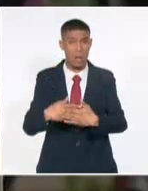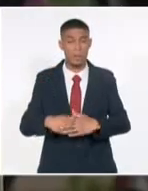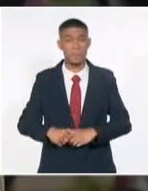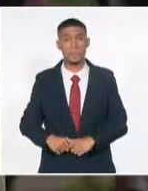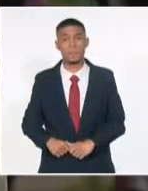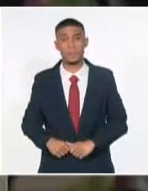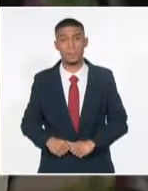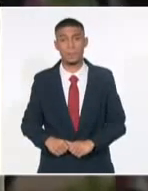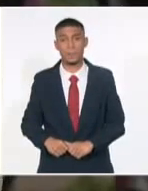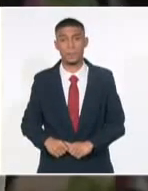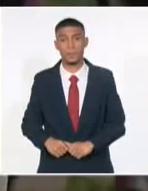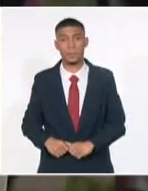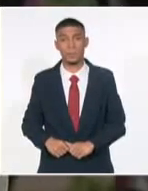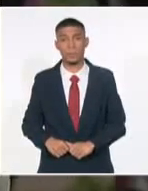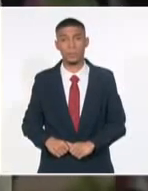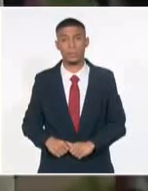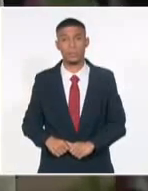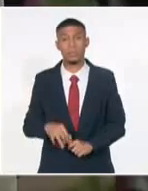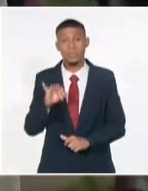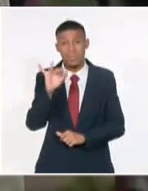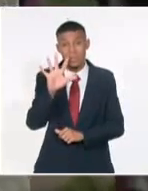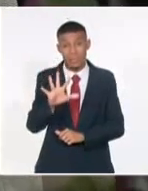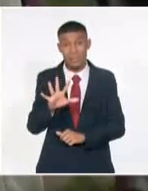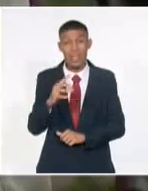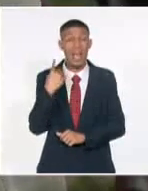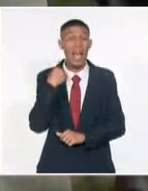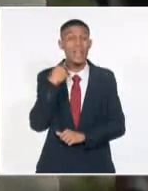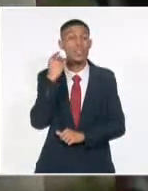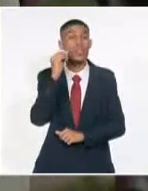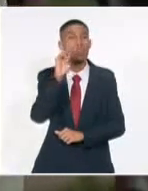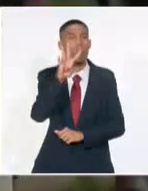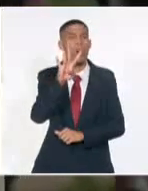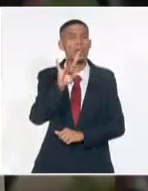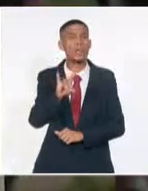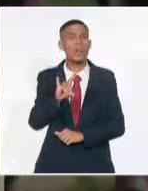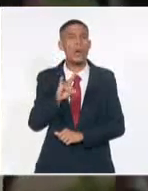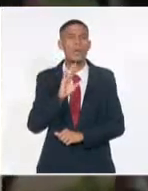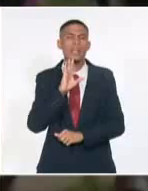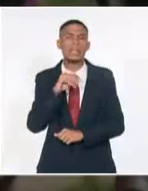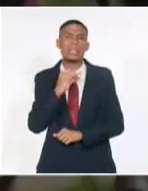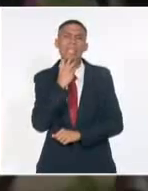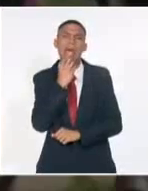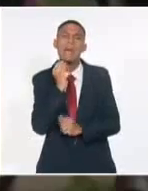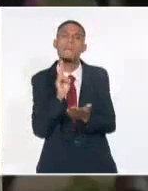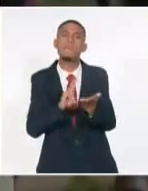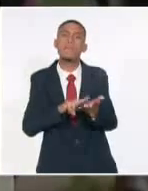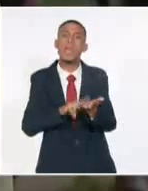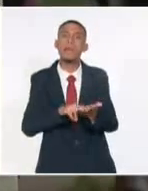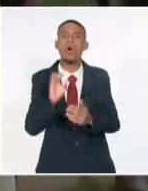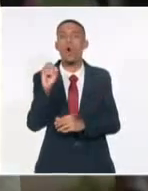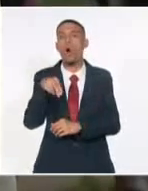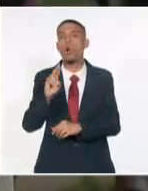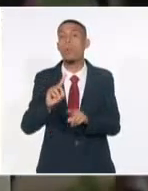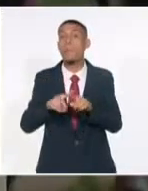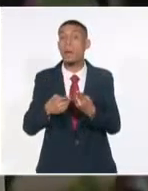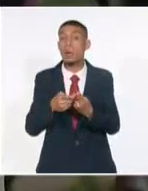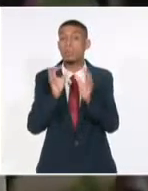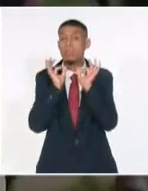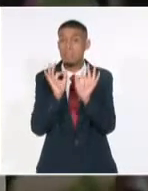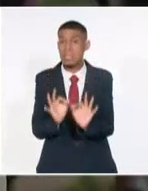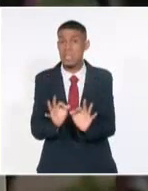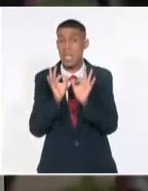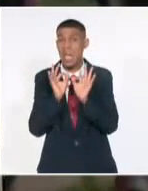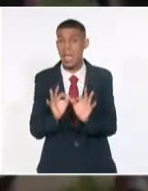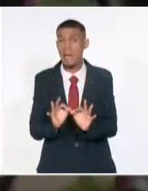Hubo una solución en el 49 donde dice: Israel es miembro de las Naciones Unidas, pero siempre cuando cumple